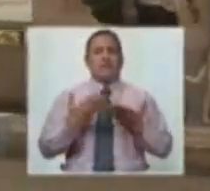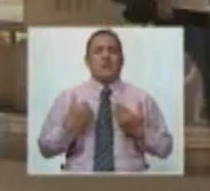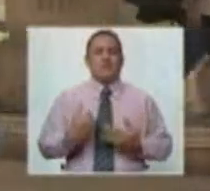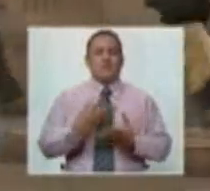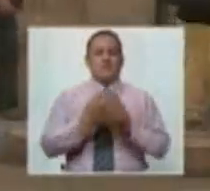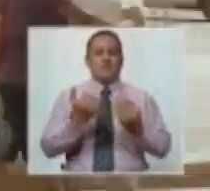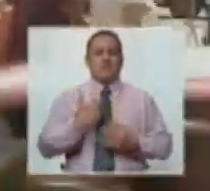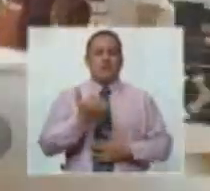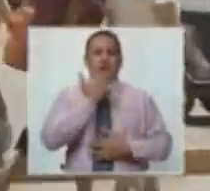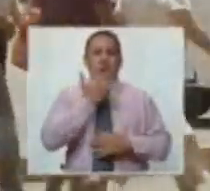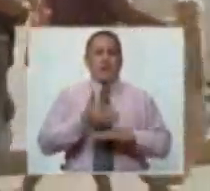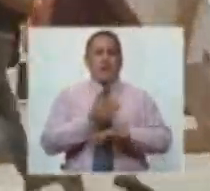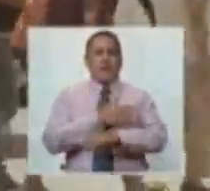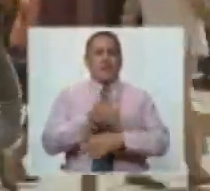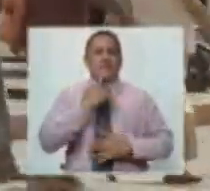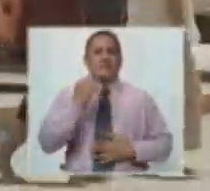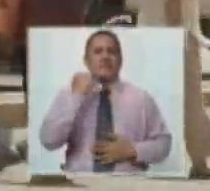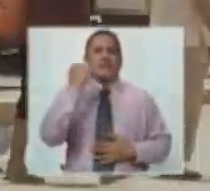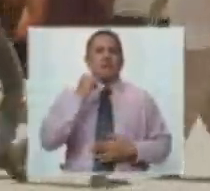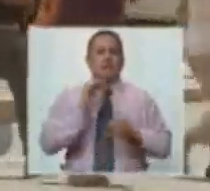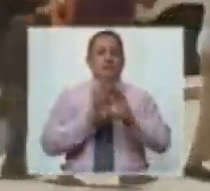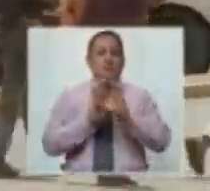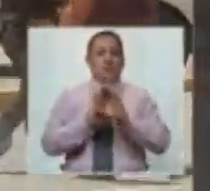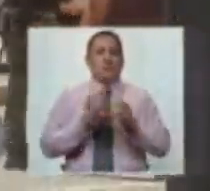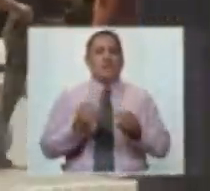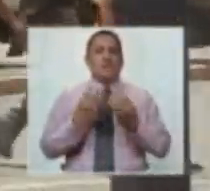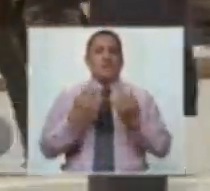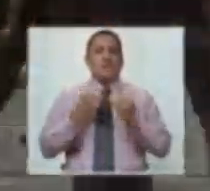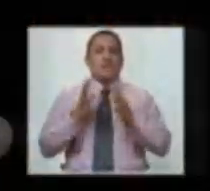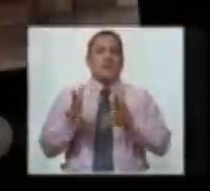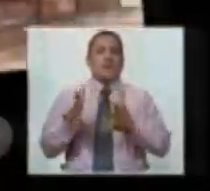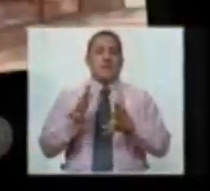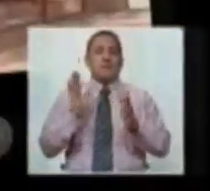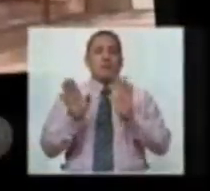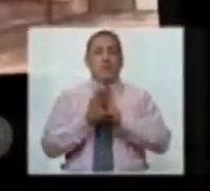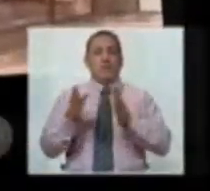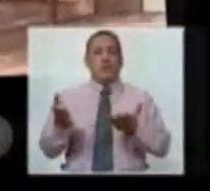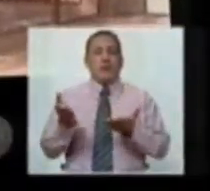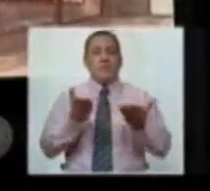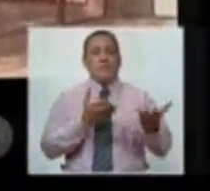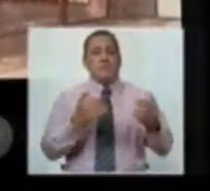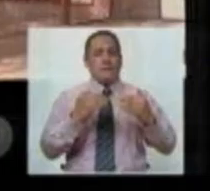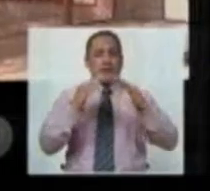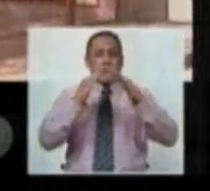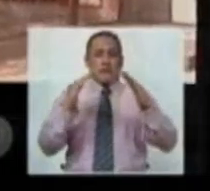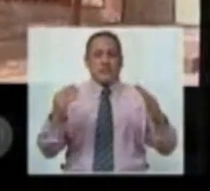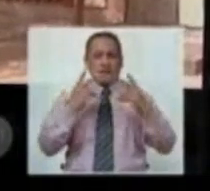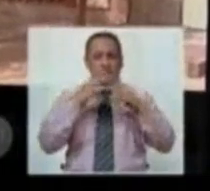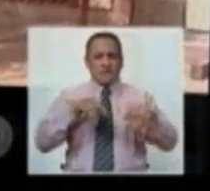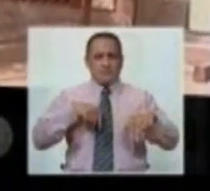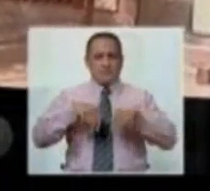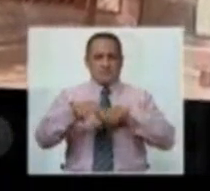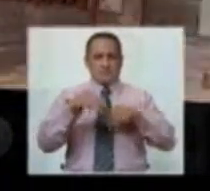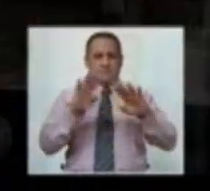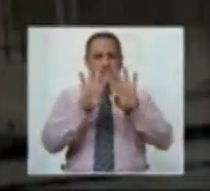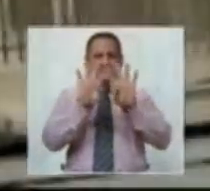llevado a infringir hasta derechos constitucionales y ahí bien gracias, pase vecina a mi patio en plena